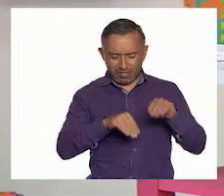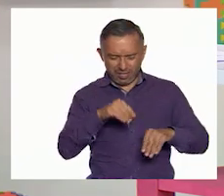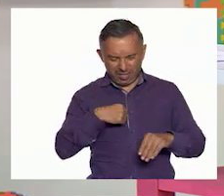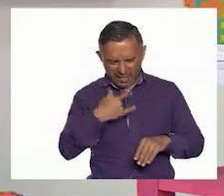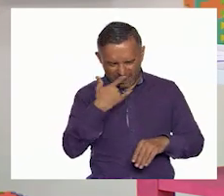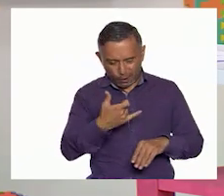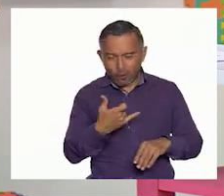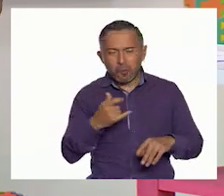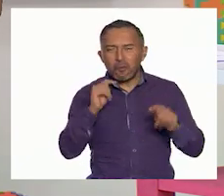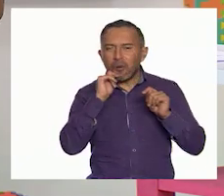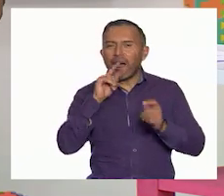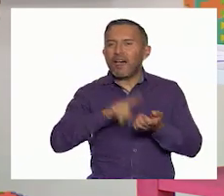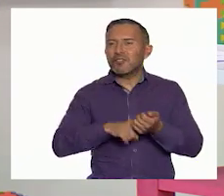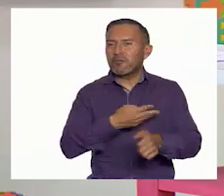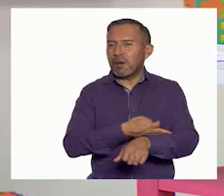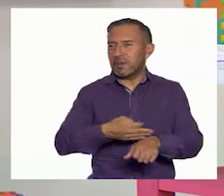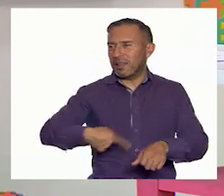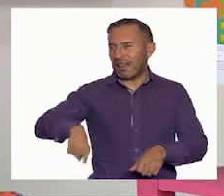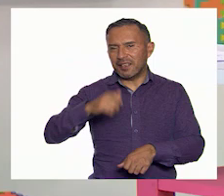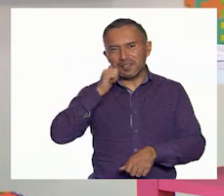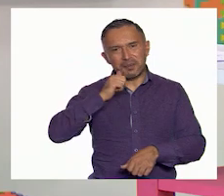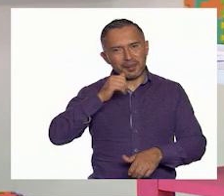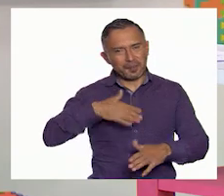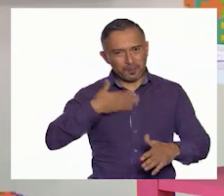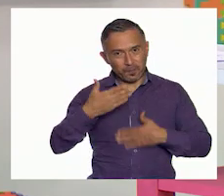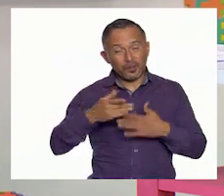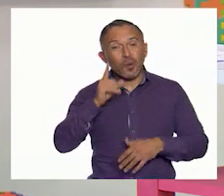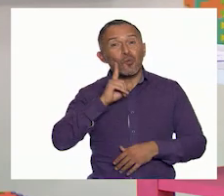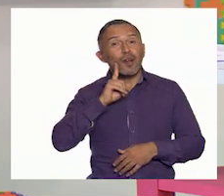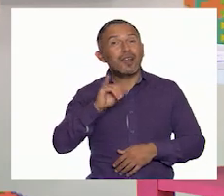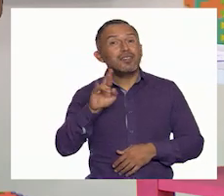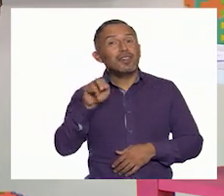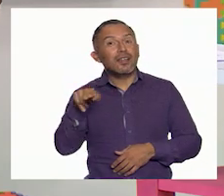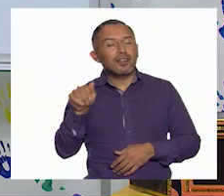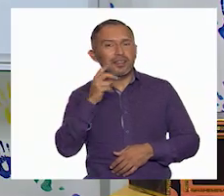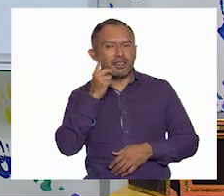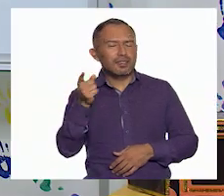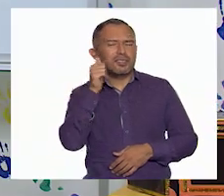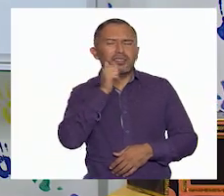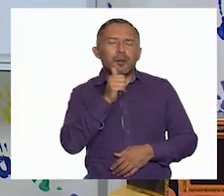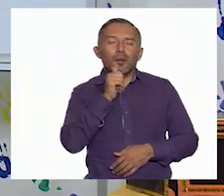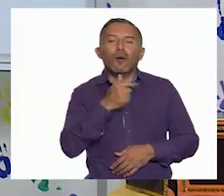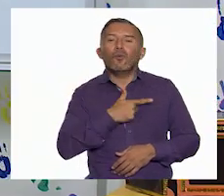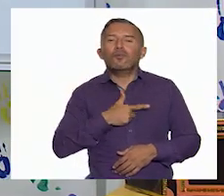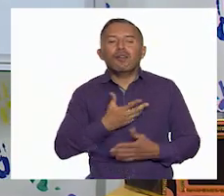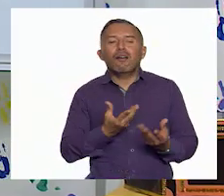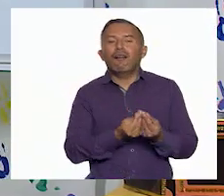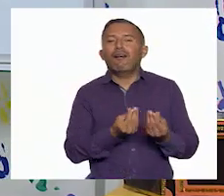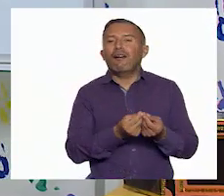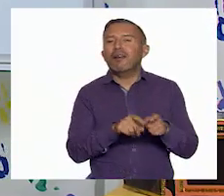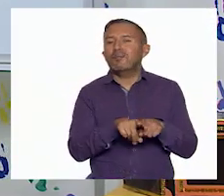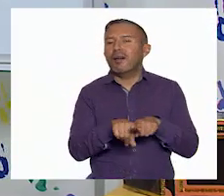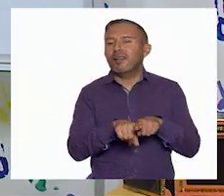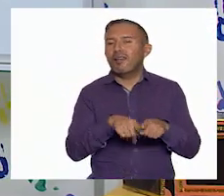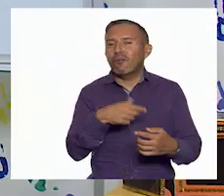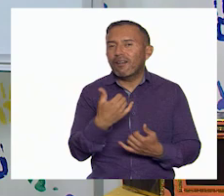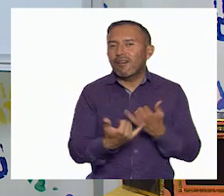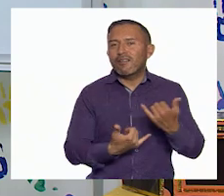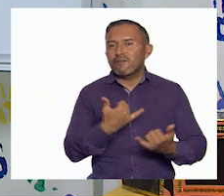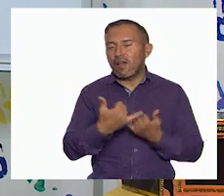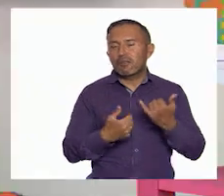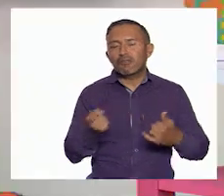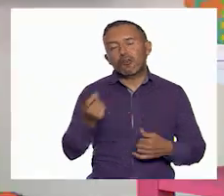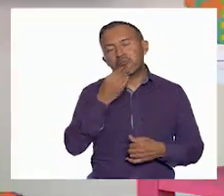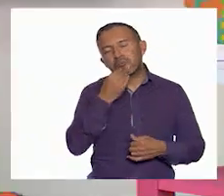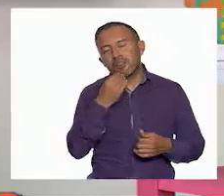en familia. La señora Irene nos contaba que ella jugaba con sus hermanas al juego de la comidita. Y se divertía mucho porque